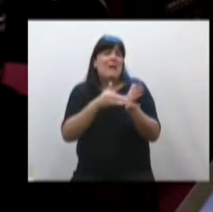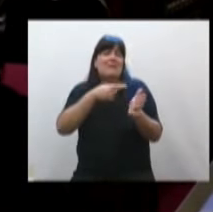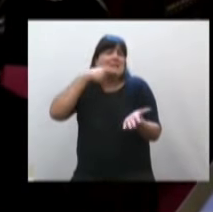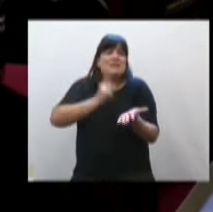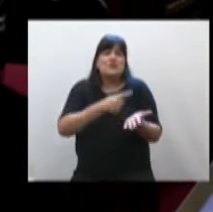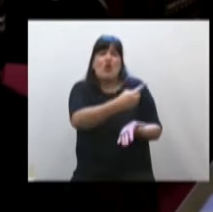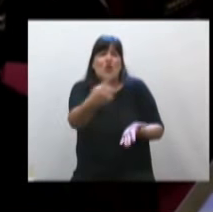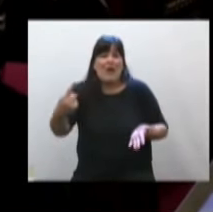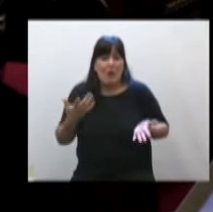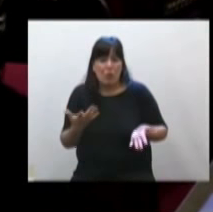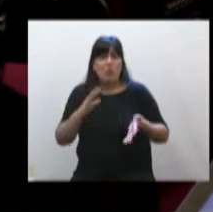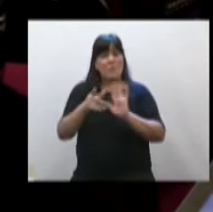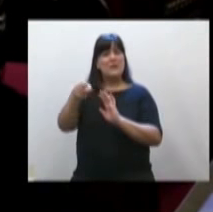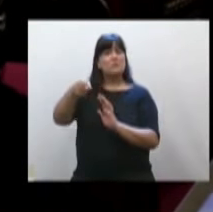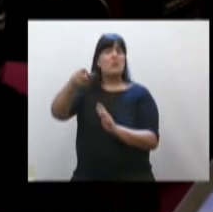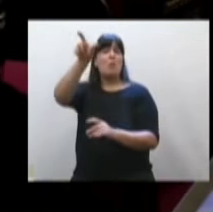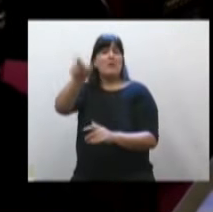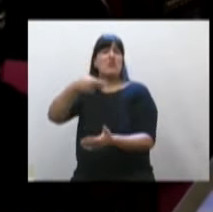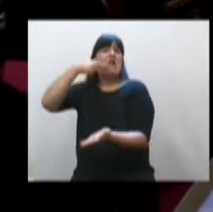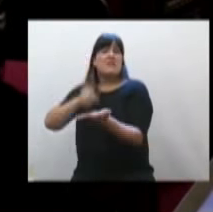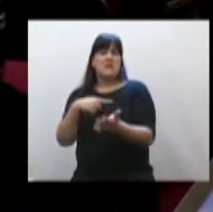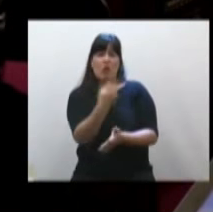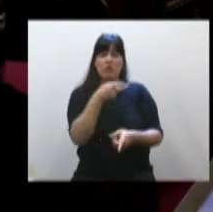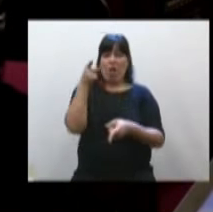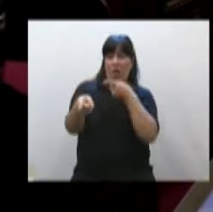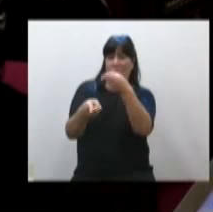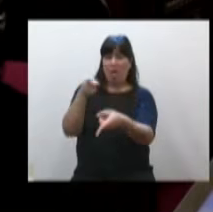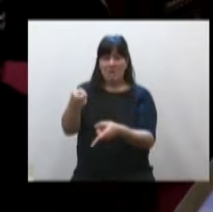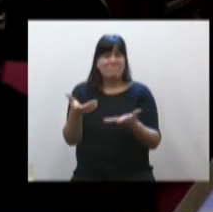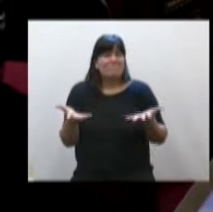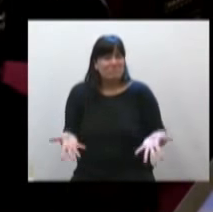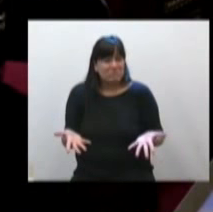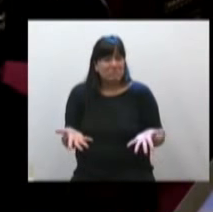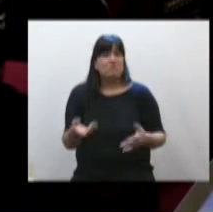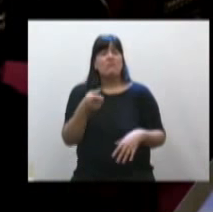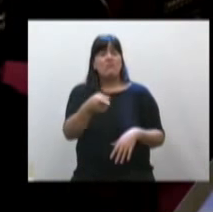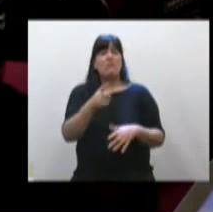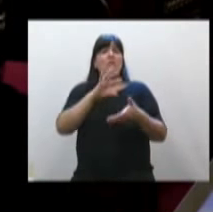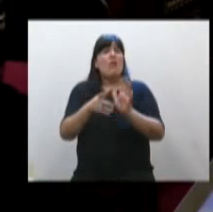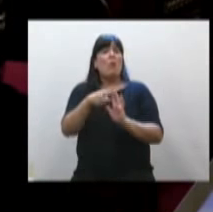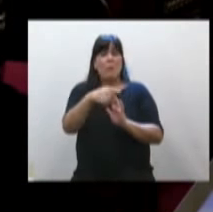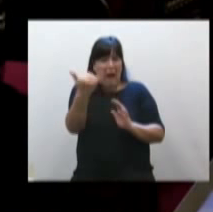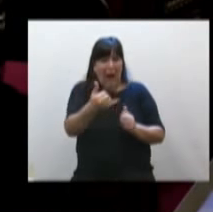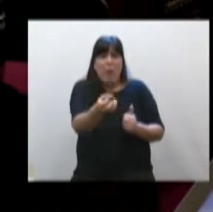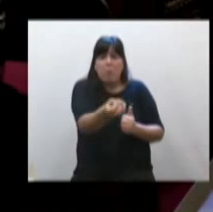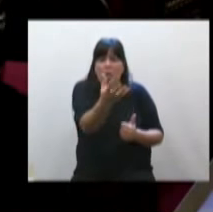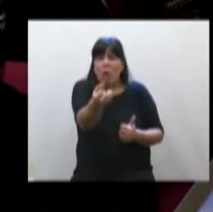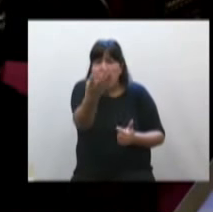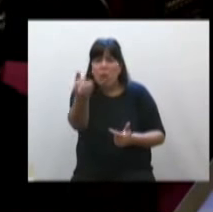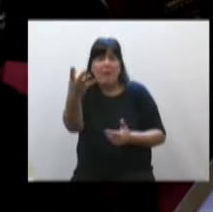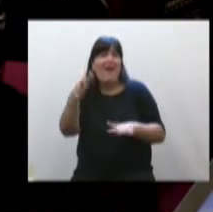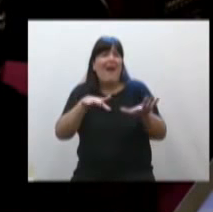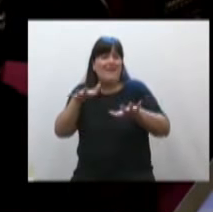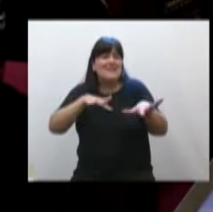Me parece que claramente nosotros hemos intentado plantear que acá no se trata de